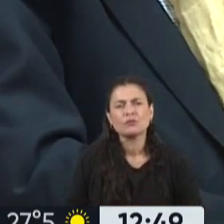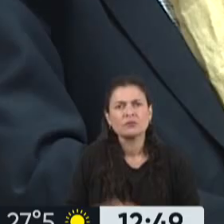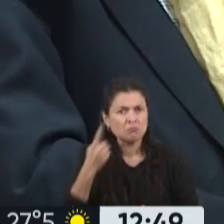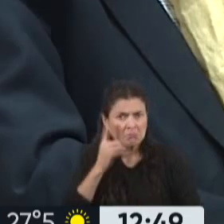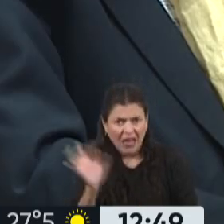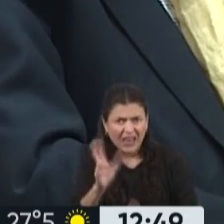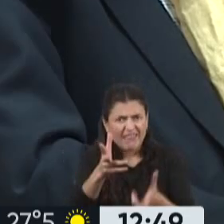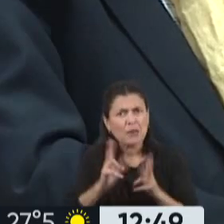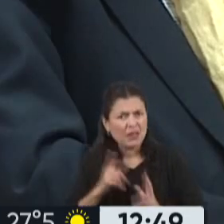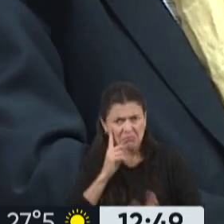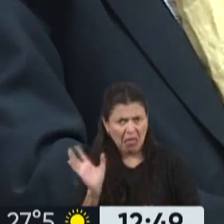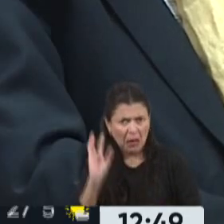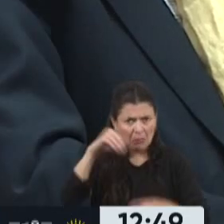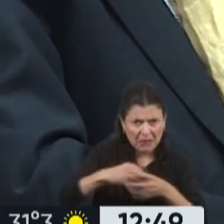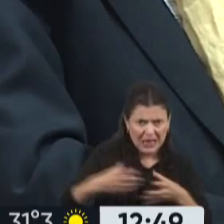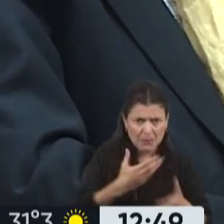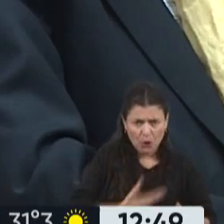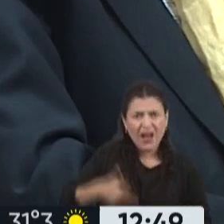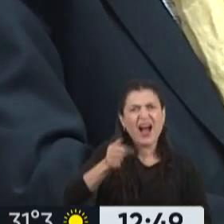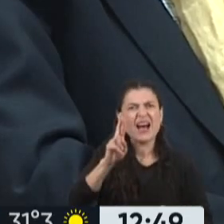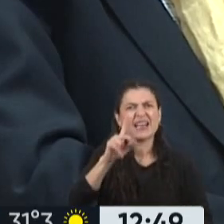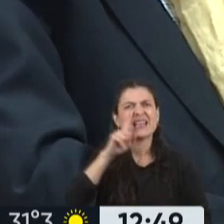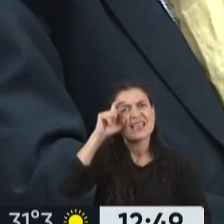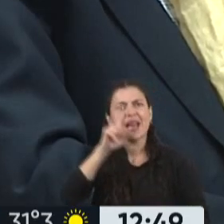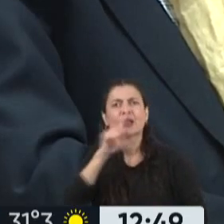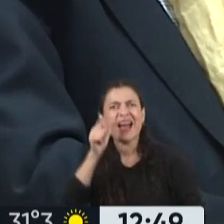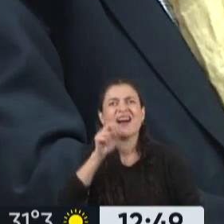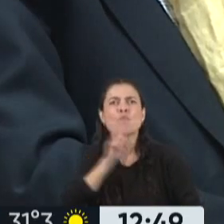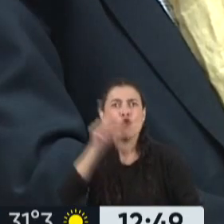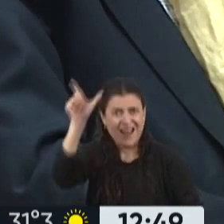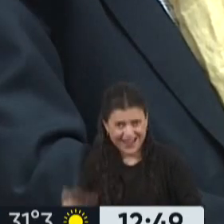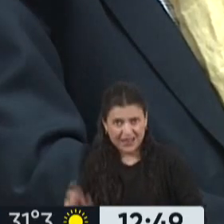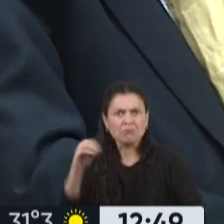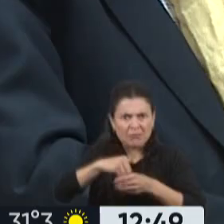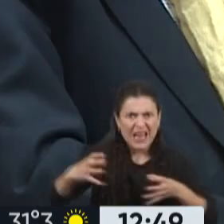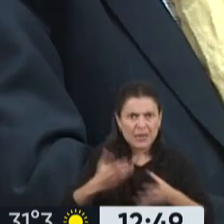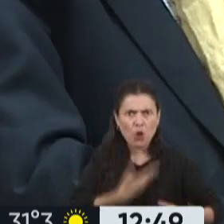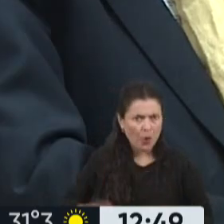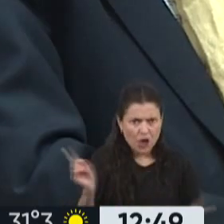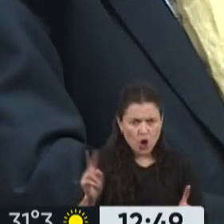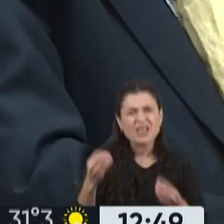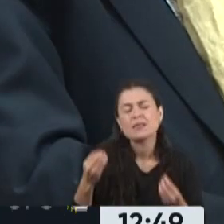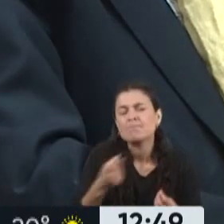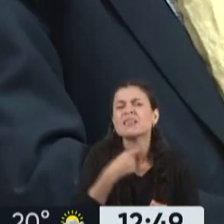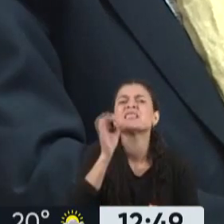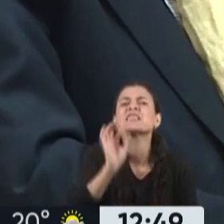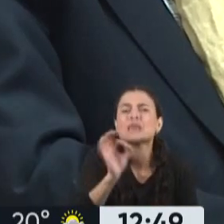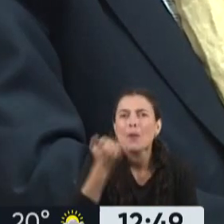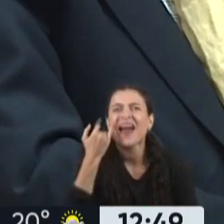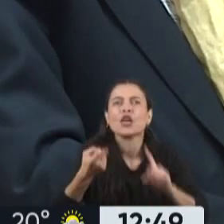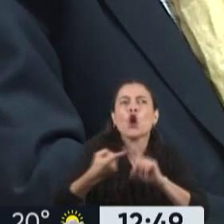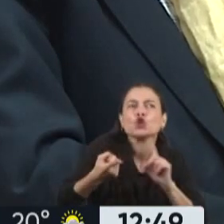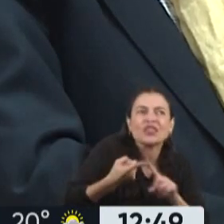ver Laura Belén Arrieta con el gobierno, pero bueno, queríamos saber si tenía algún